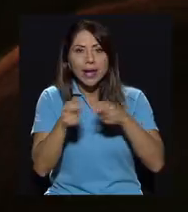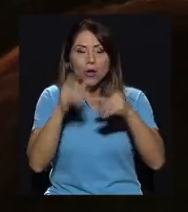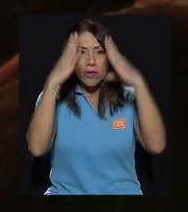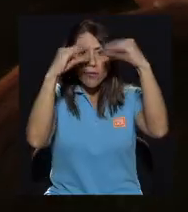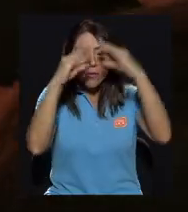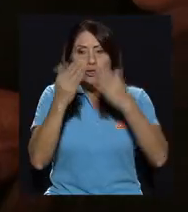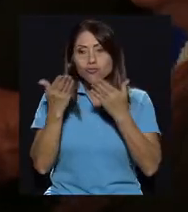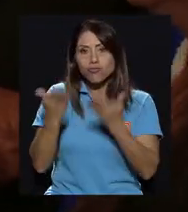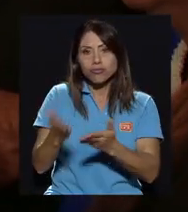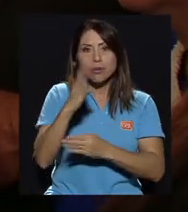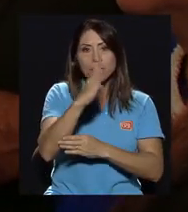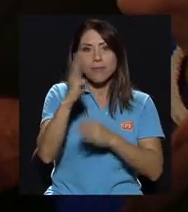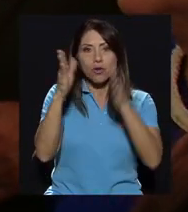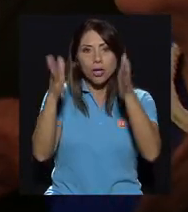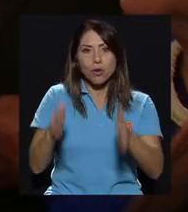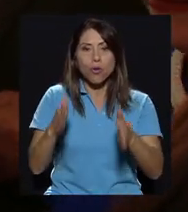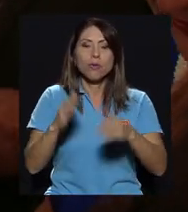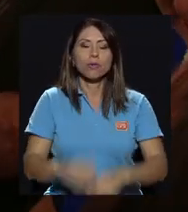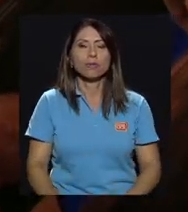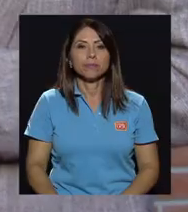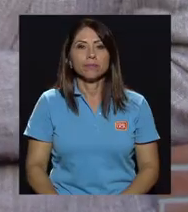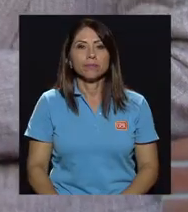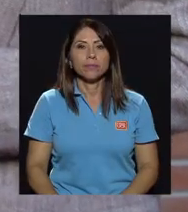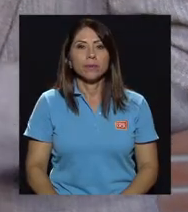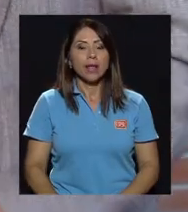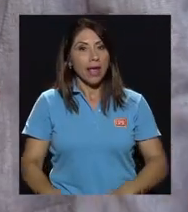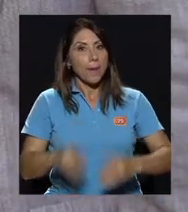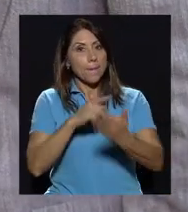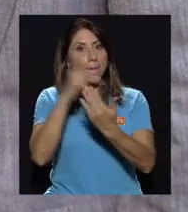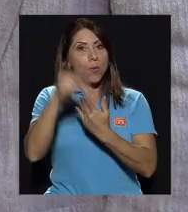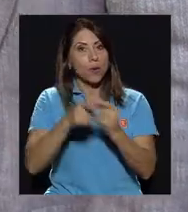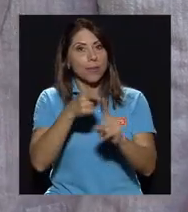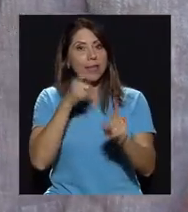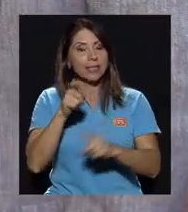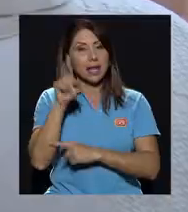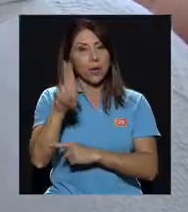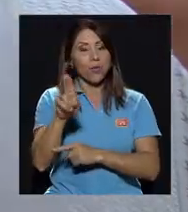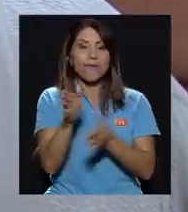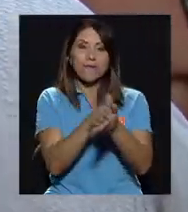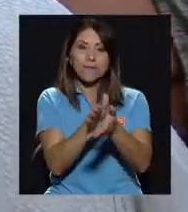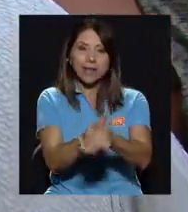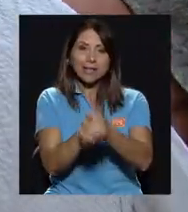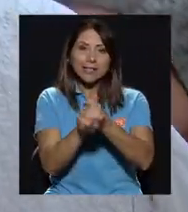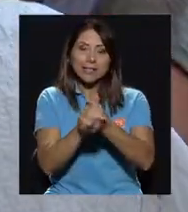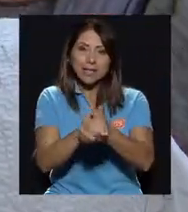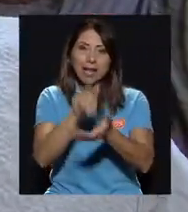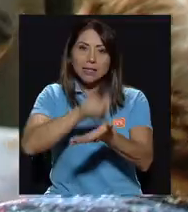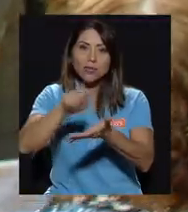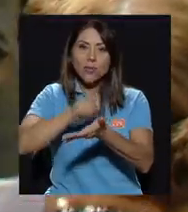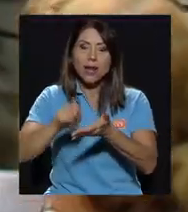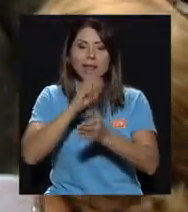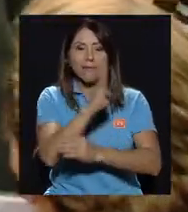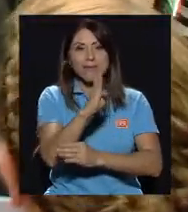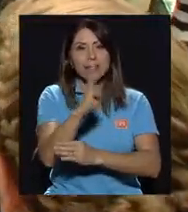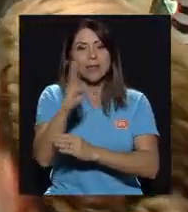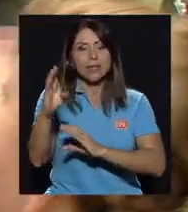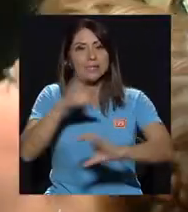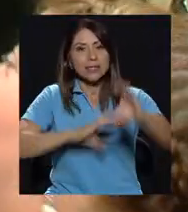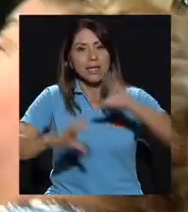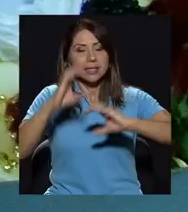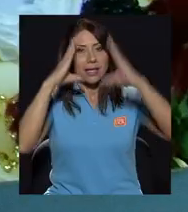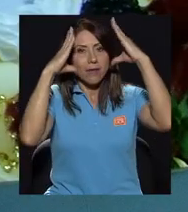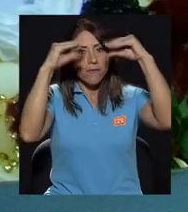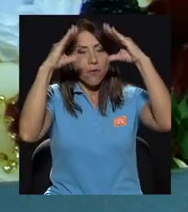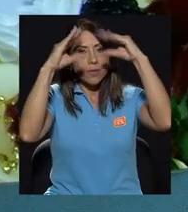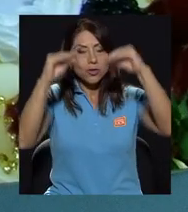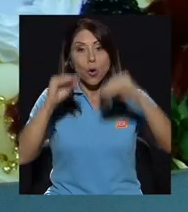ahí tenemos al bibliotecólogo. El informativo desde la U felicita a la Escuela de Bibliotecología y Ciencias de la